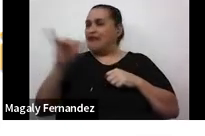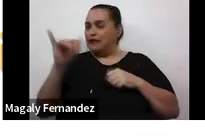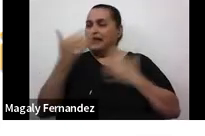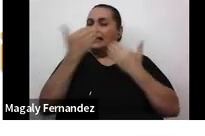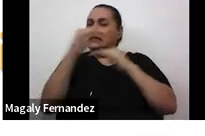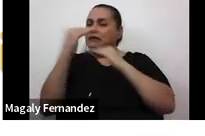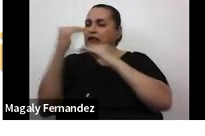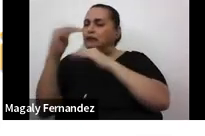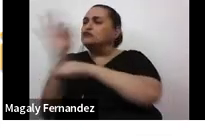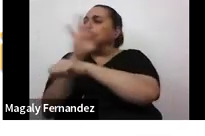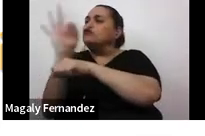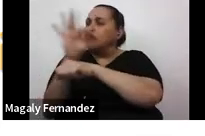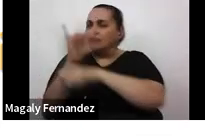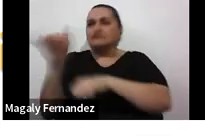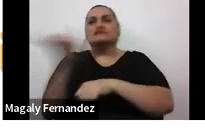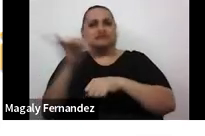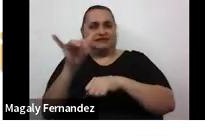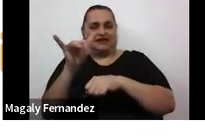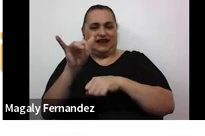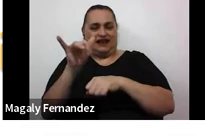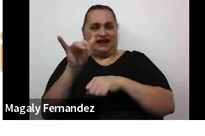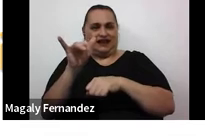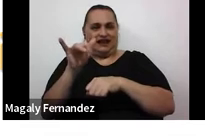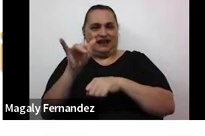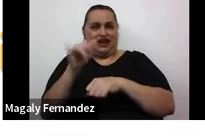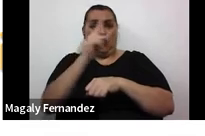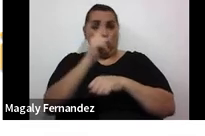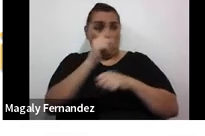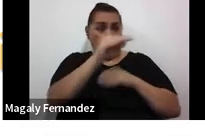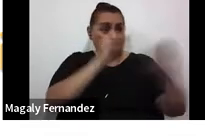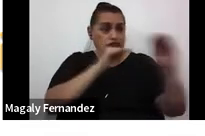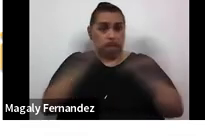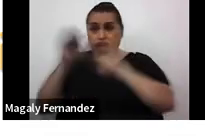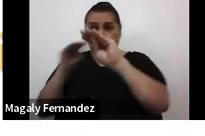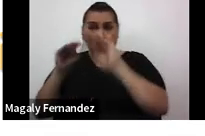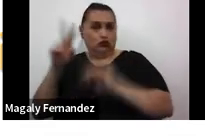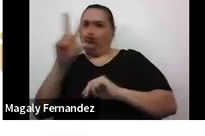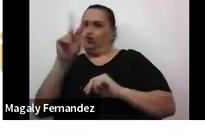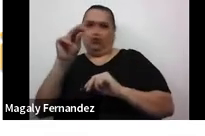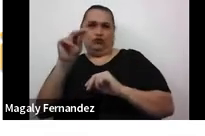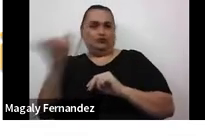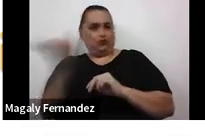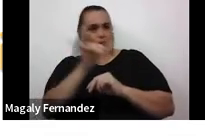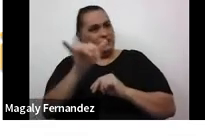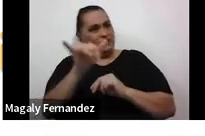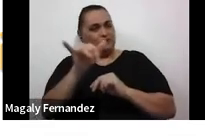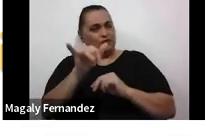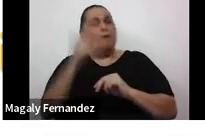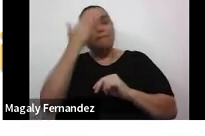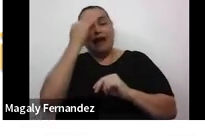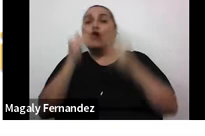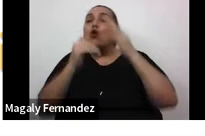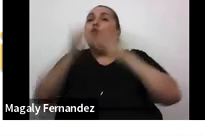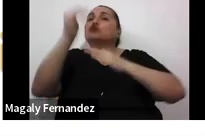limitaciones funcionales también porque no es que una cosa quita la otra no pero vamos a ver para construir no